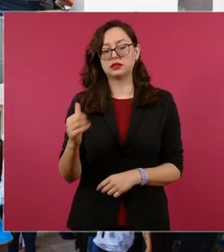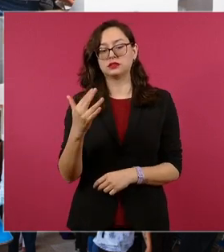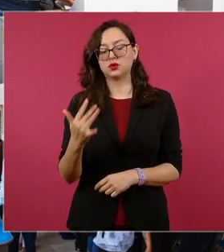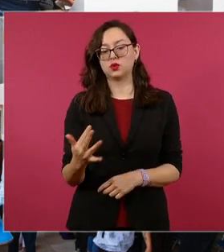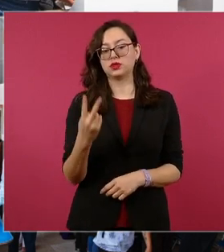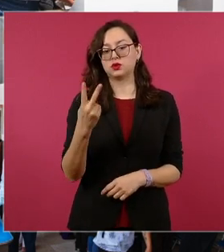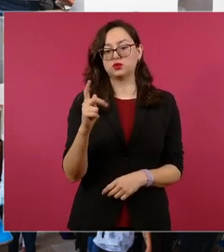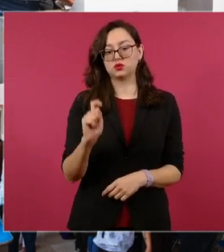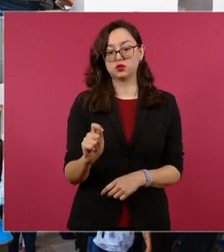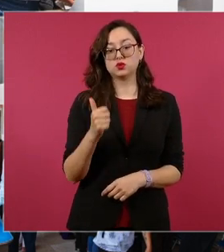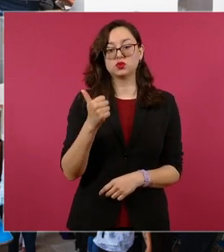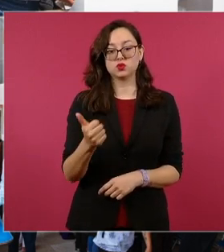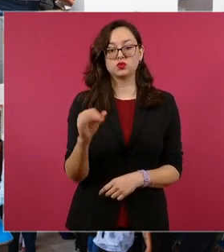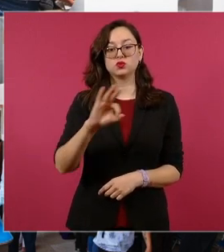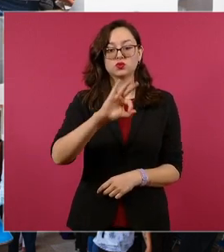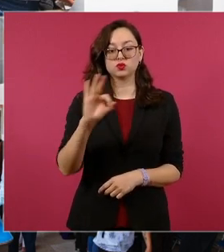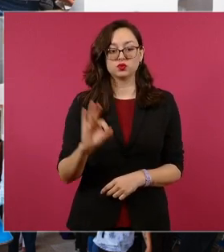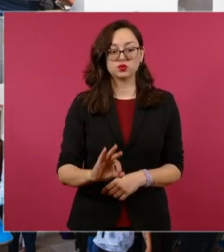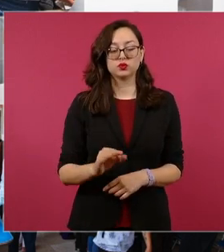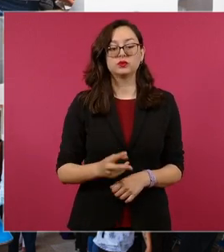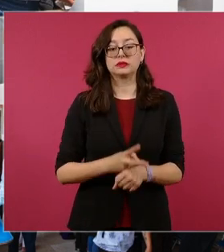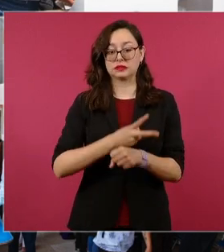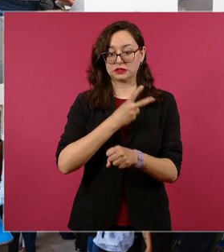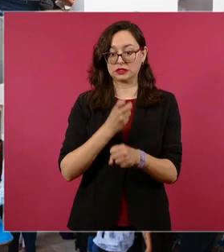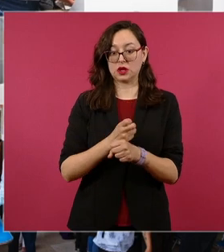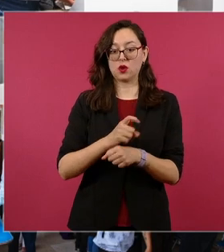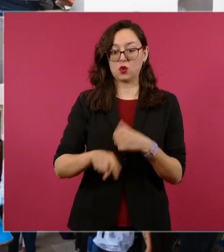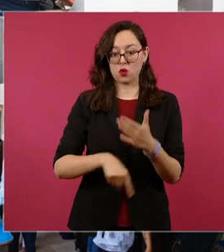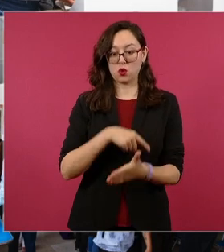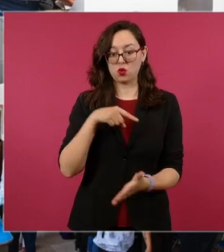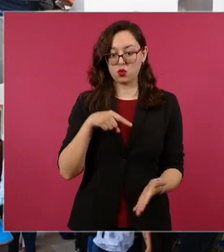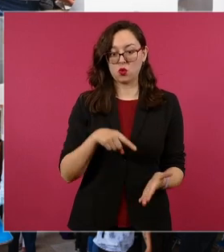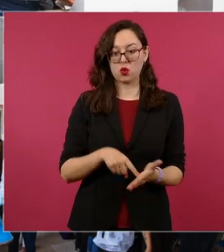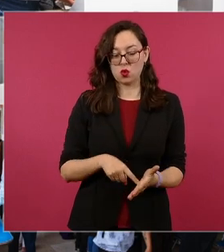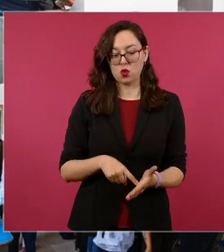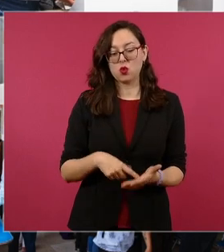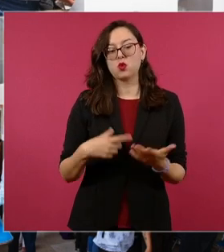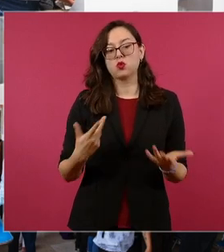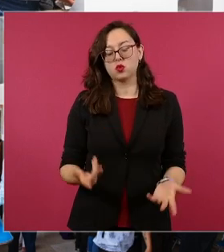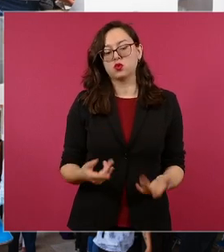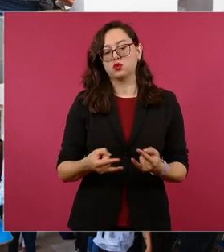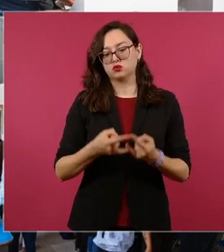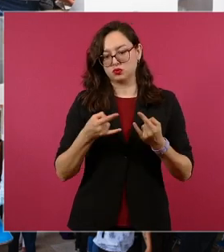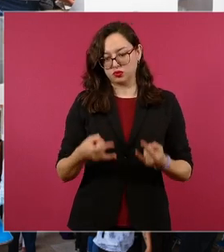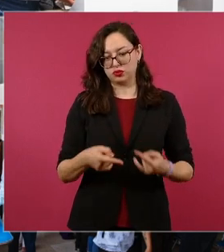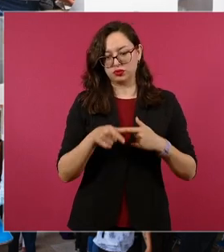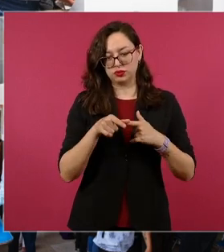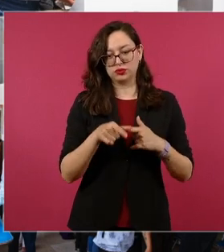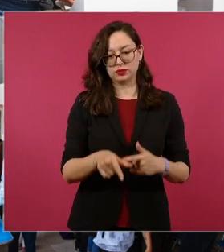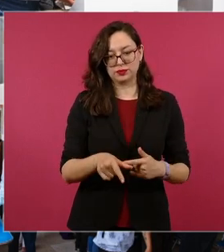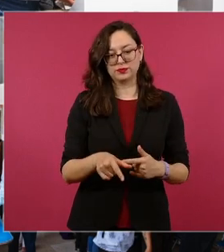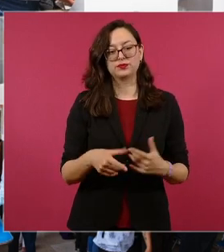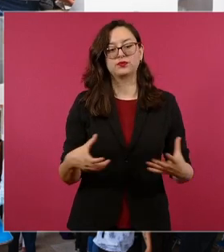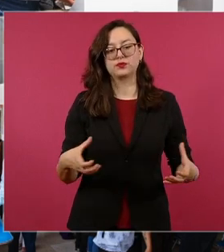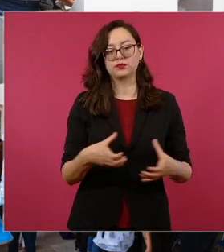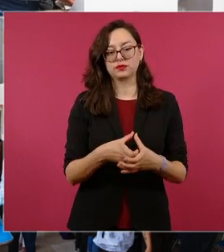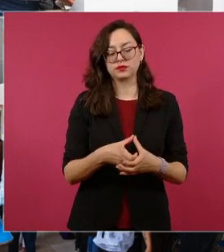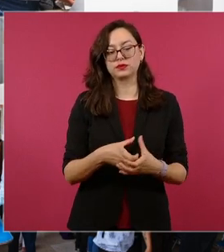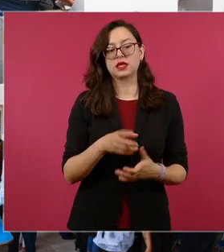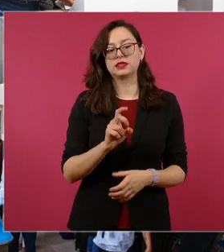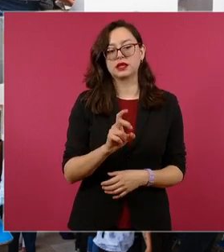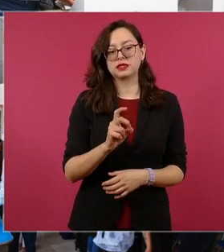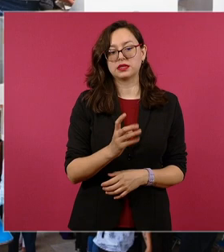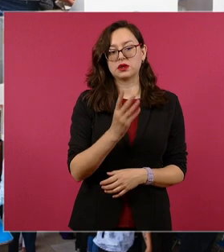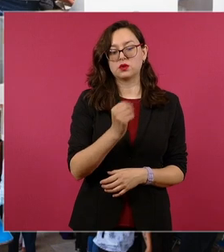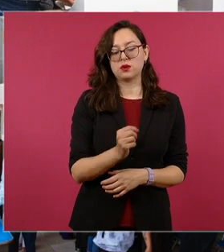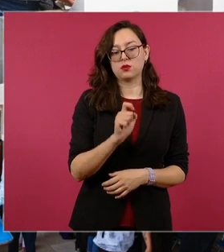52.6%, seguida de Alma Alcaraz por la coalición Sigamos Haciendo Historia en un rango de 39.8